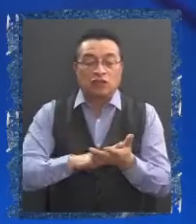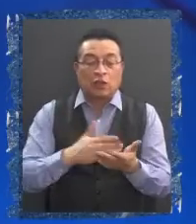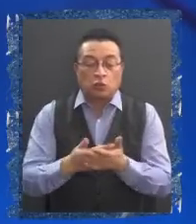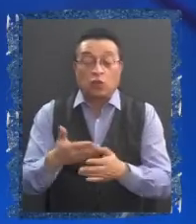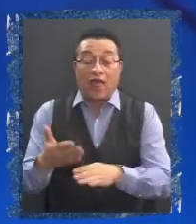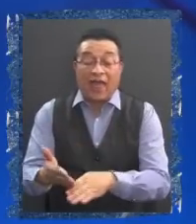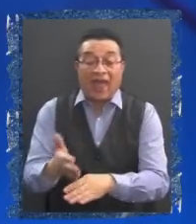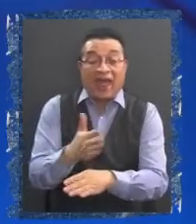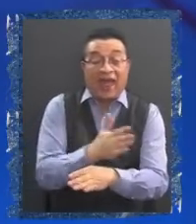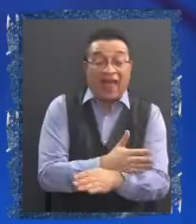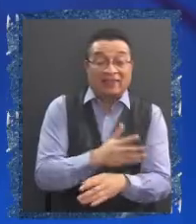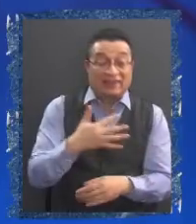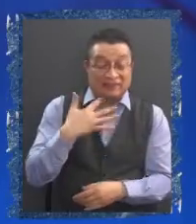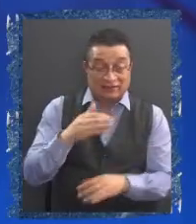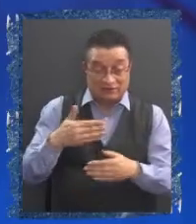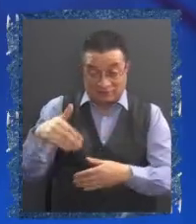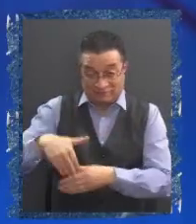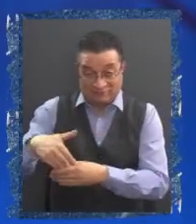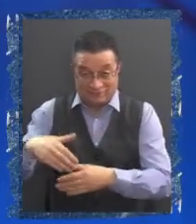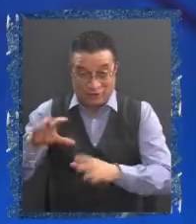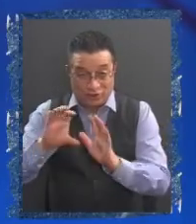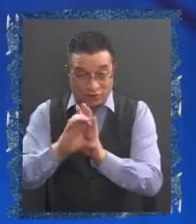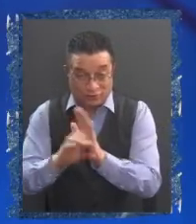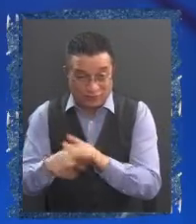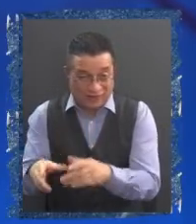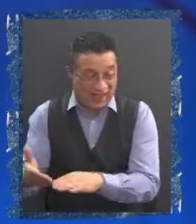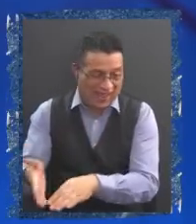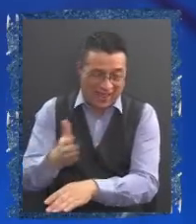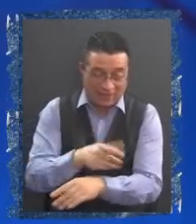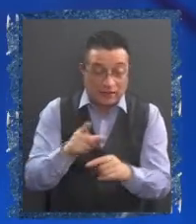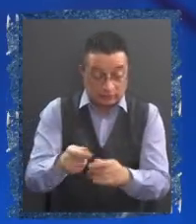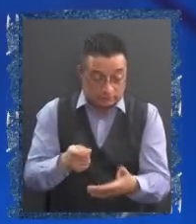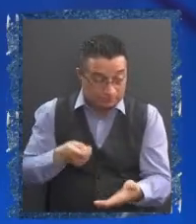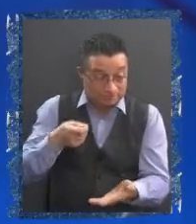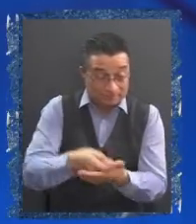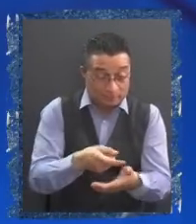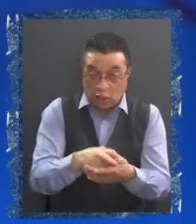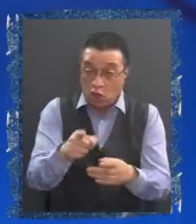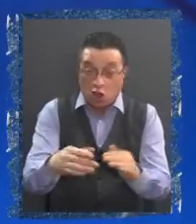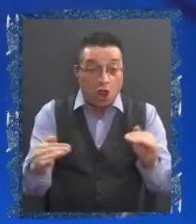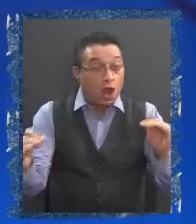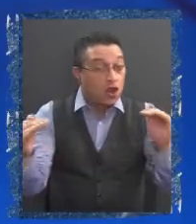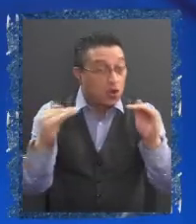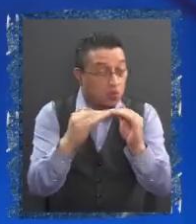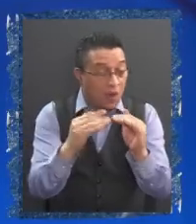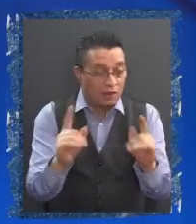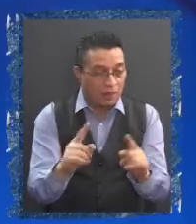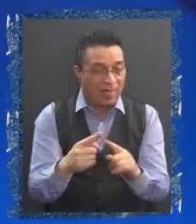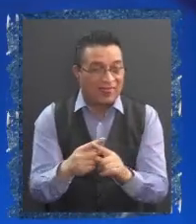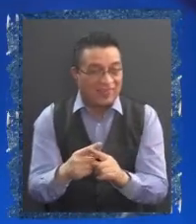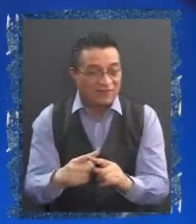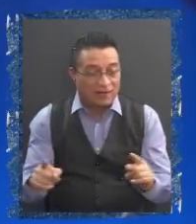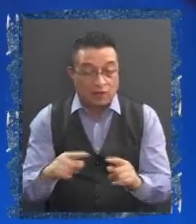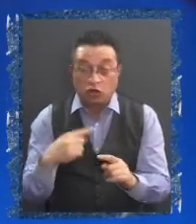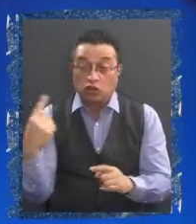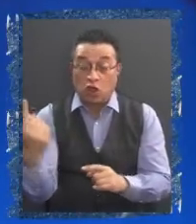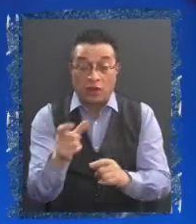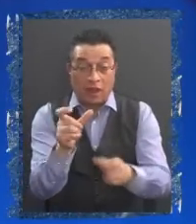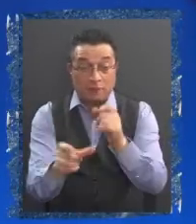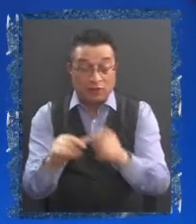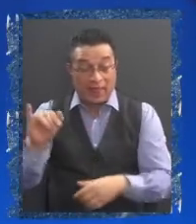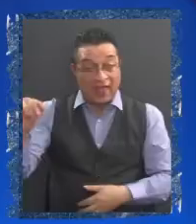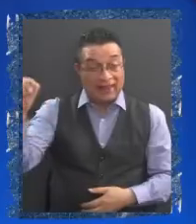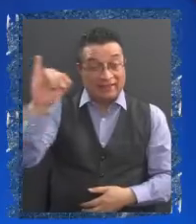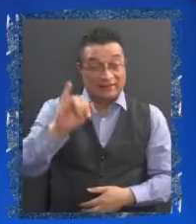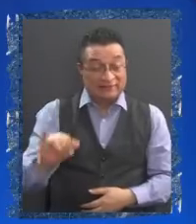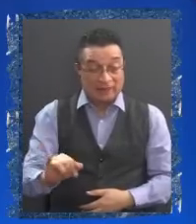proceso constituyente. Y eso es términos de financiamiento. Eso no es igual a que todas las personas que están en ISAPRES se